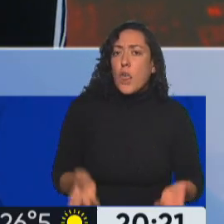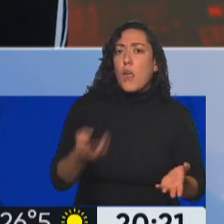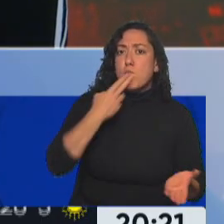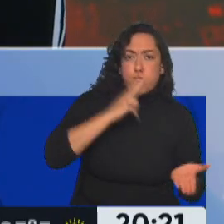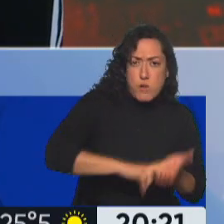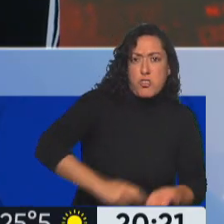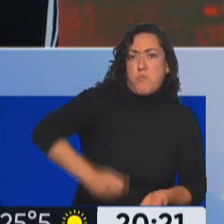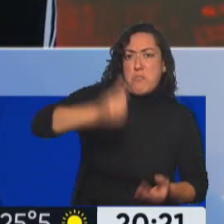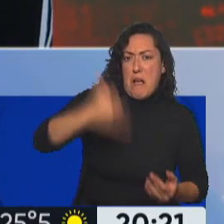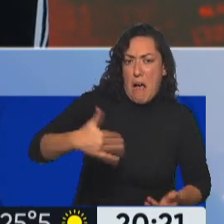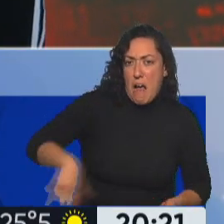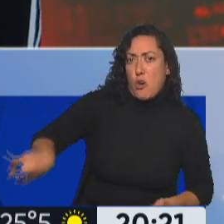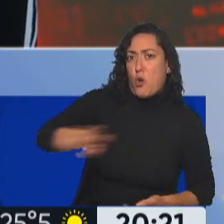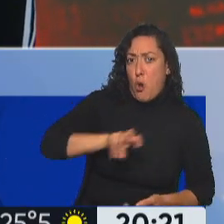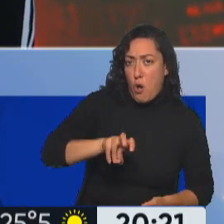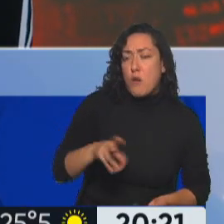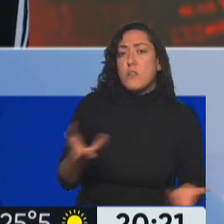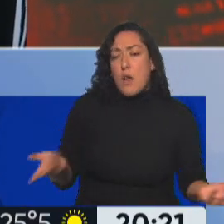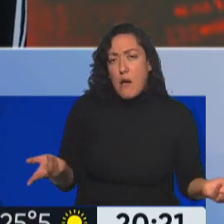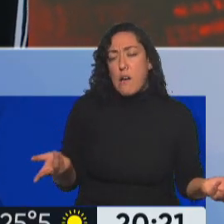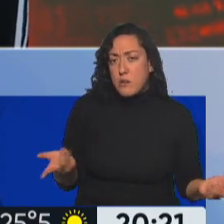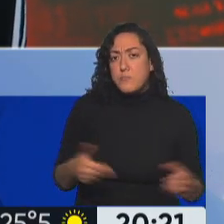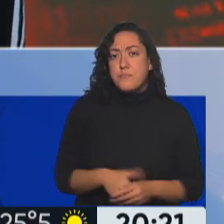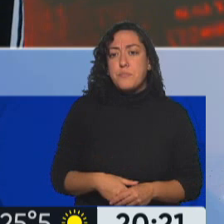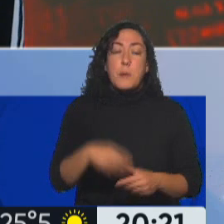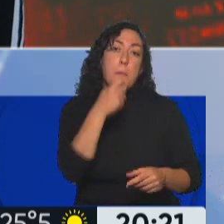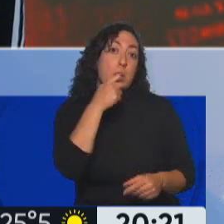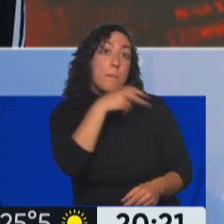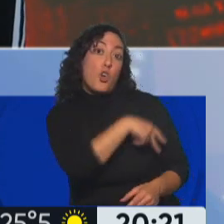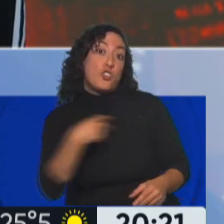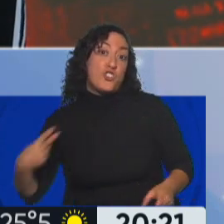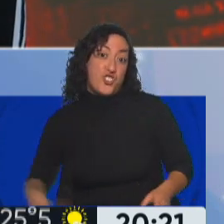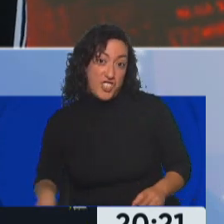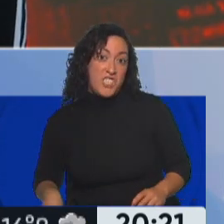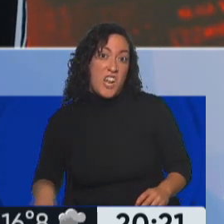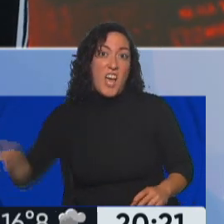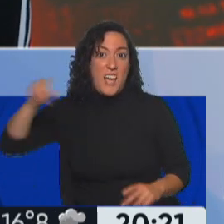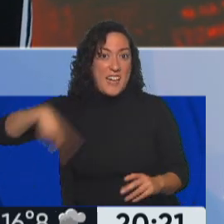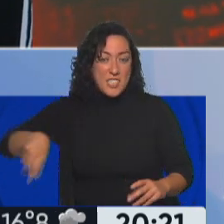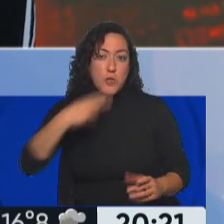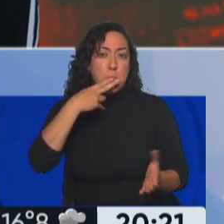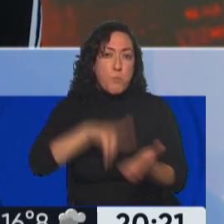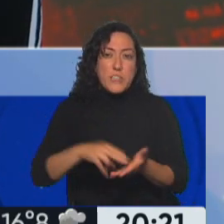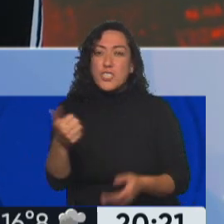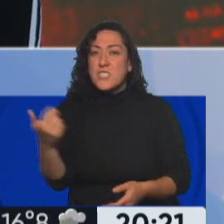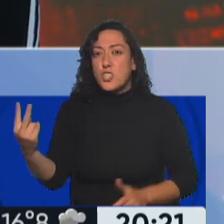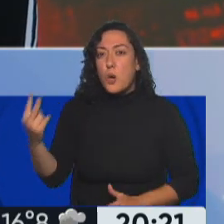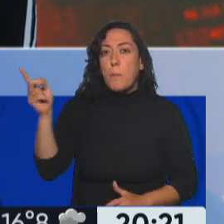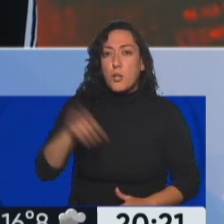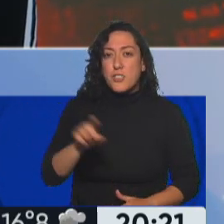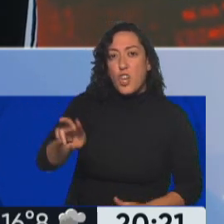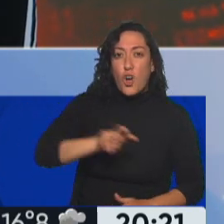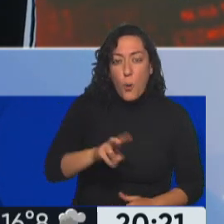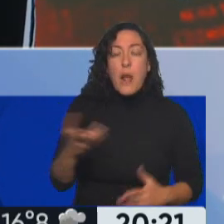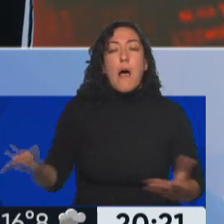aranceles. Lo que él dice es, hace un cálculo, porque cuando habla, por ejemplo, de China, que China le pone un arancel del 62%, lo que él